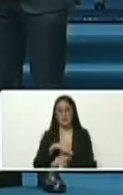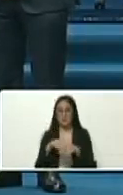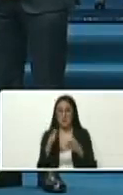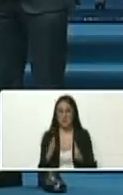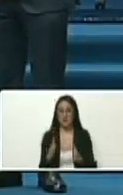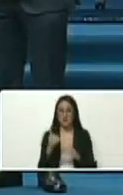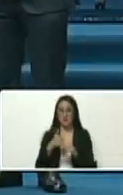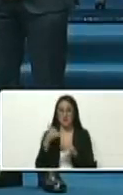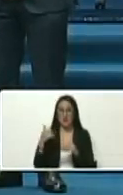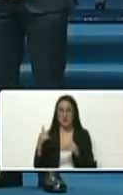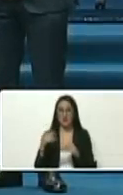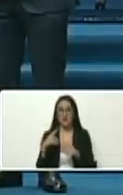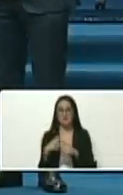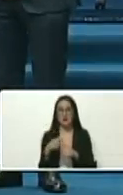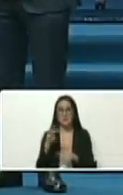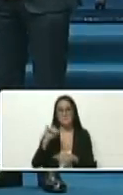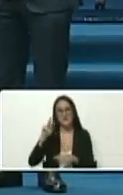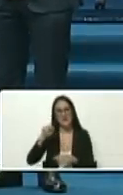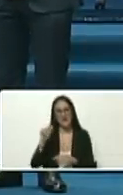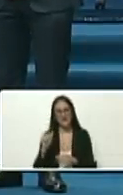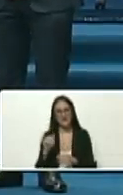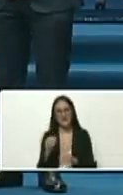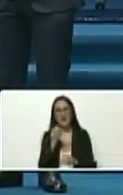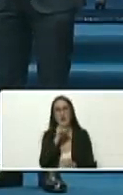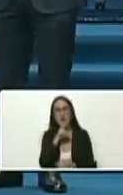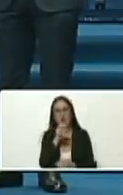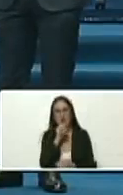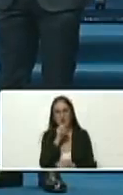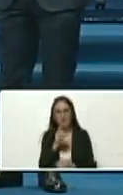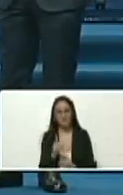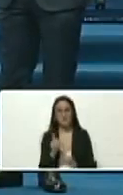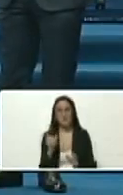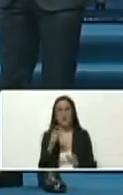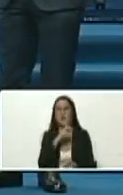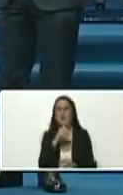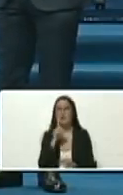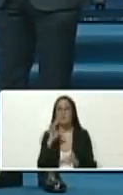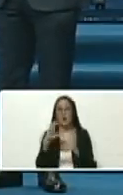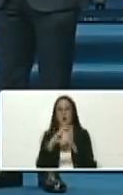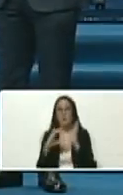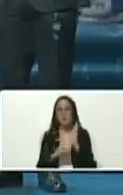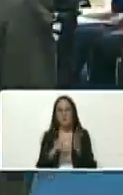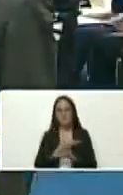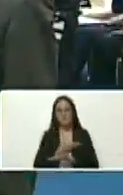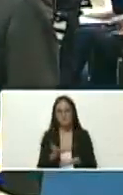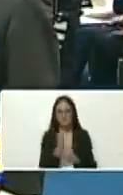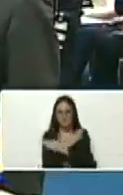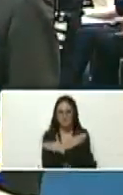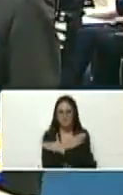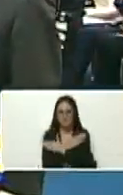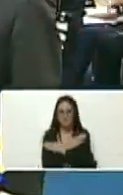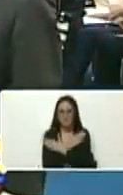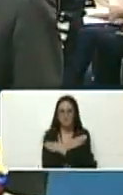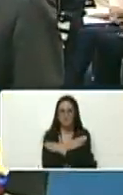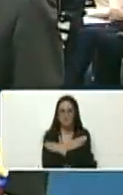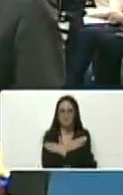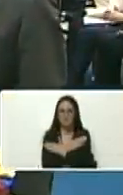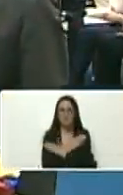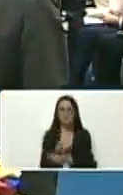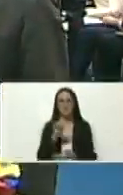de Energía y Minas. En nombre de la OPEP, se extendió sus más sinceras felicitaciones a